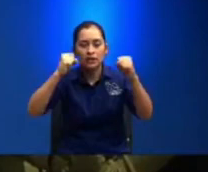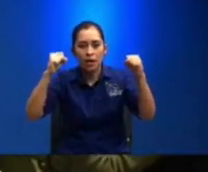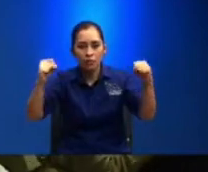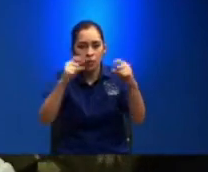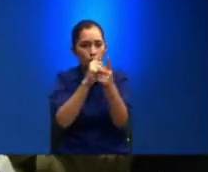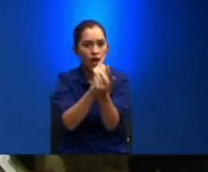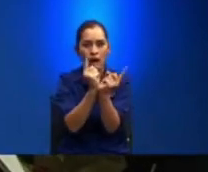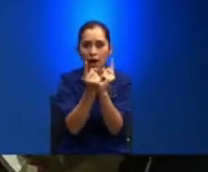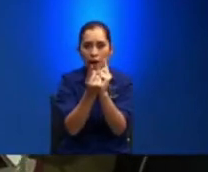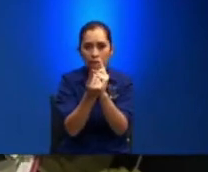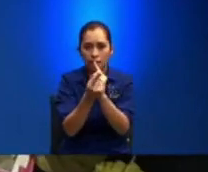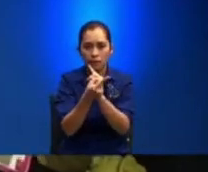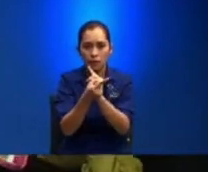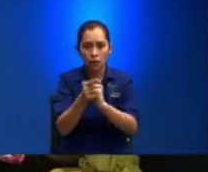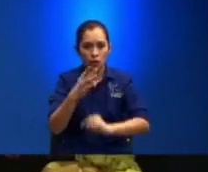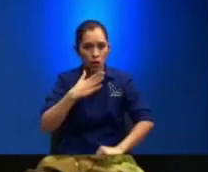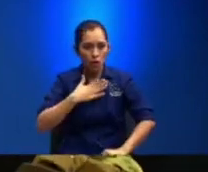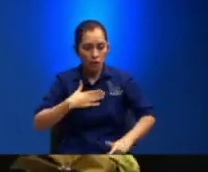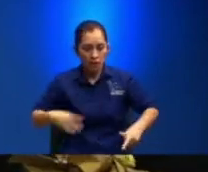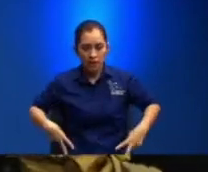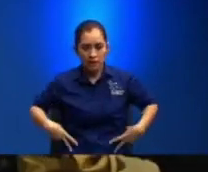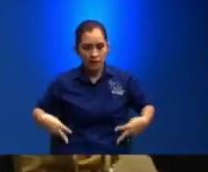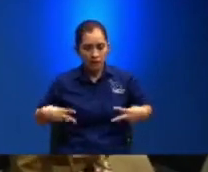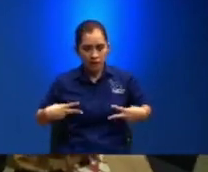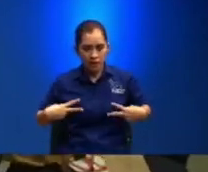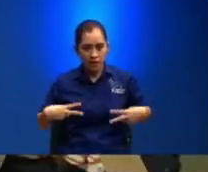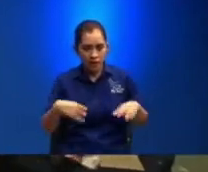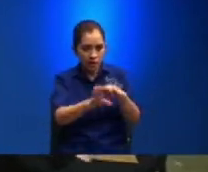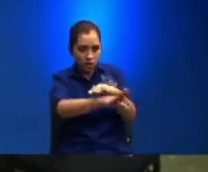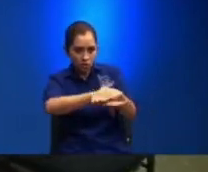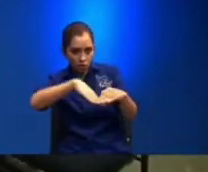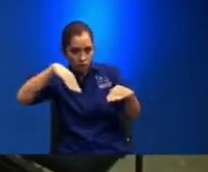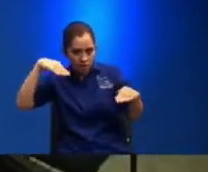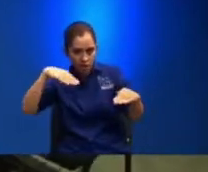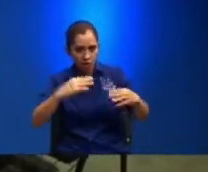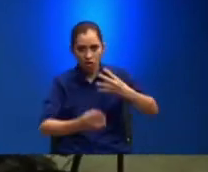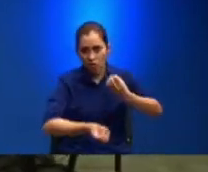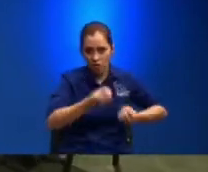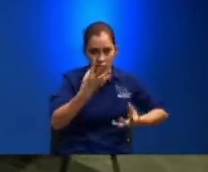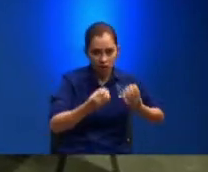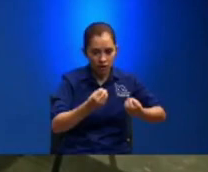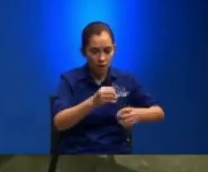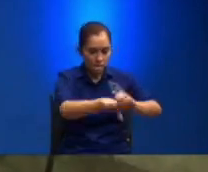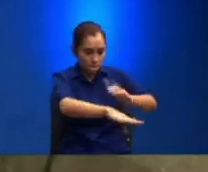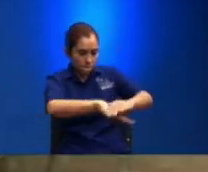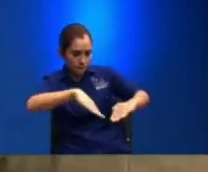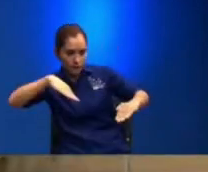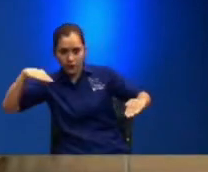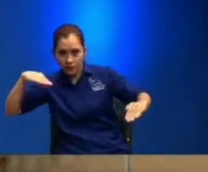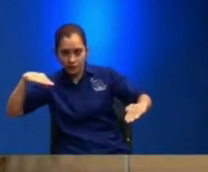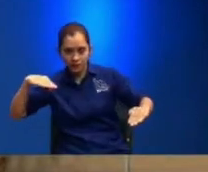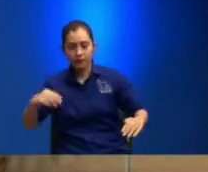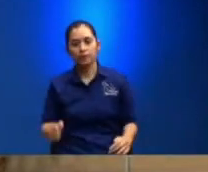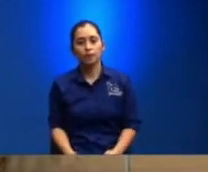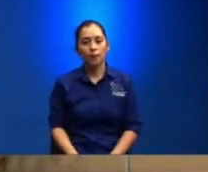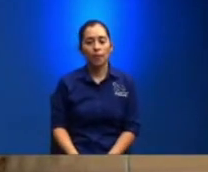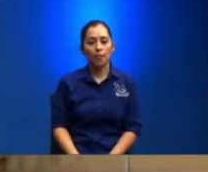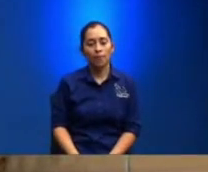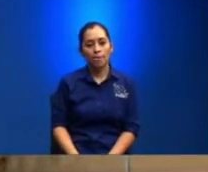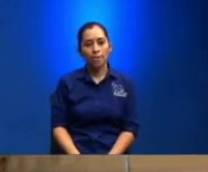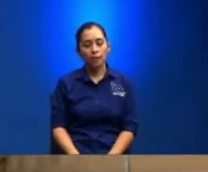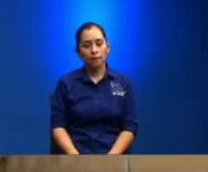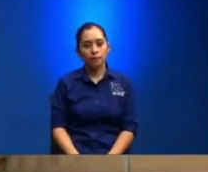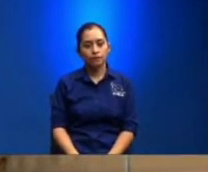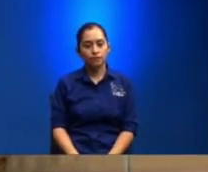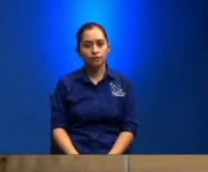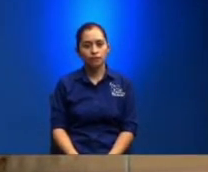entonces la verdad es que a mí la verdad es que a nosotros no nos nos